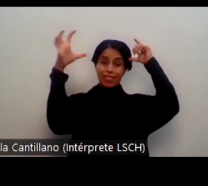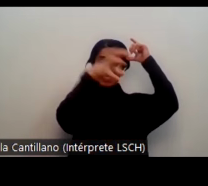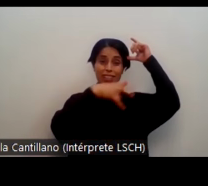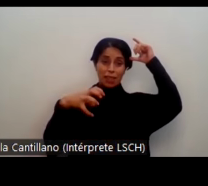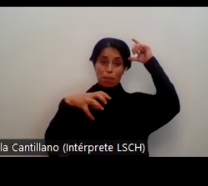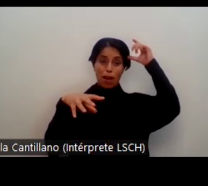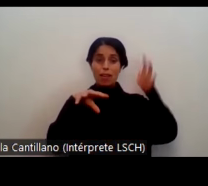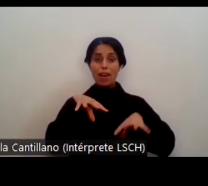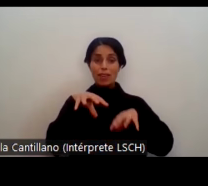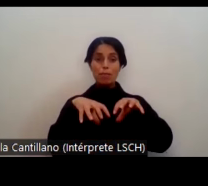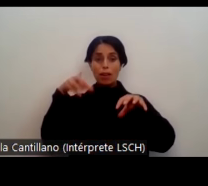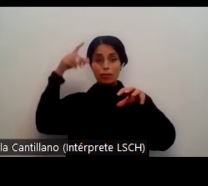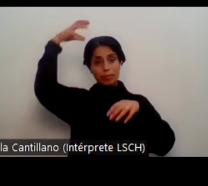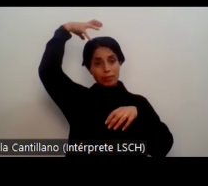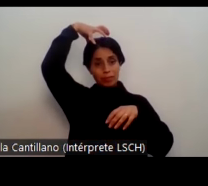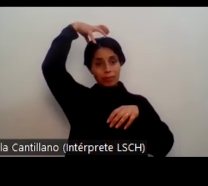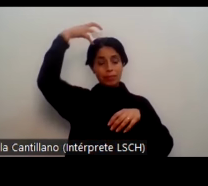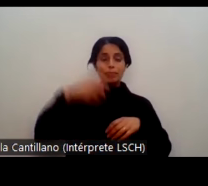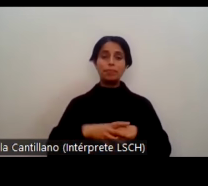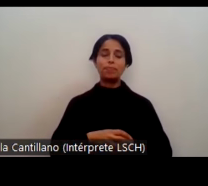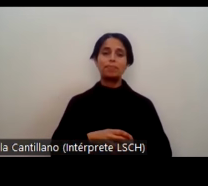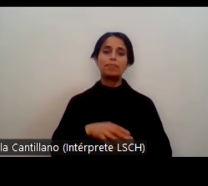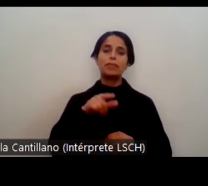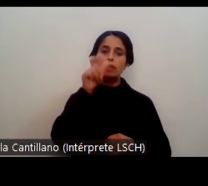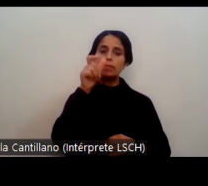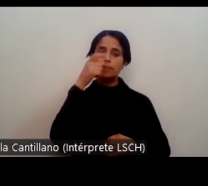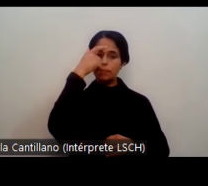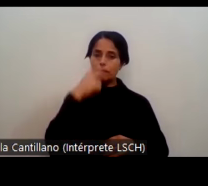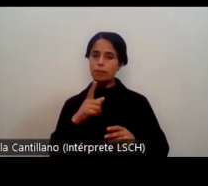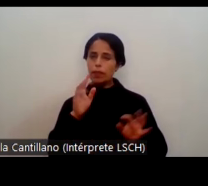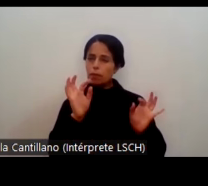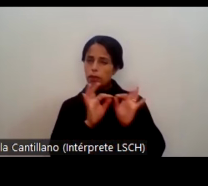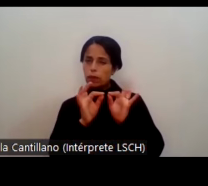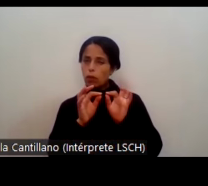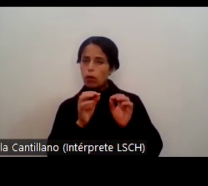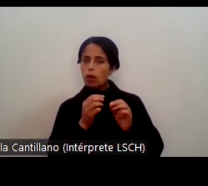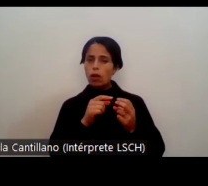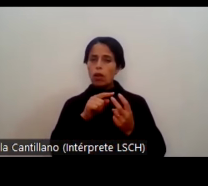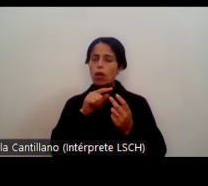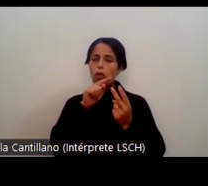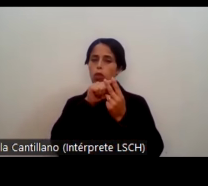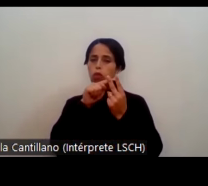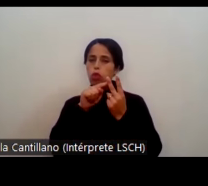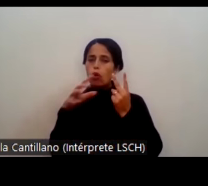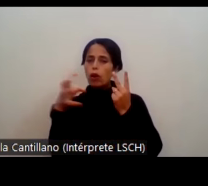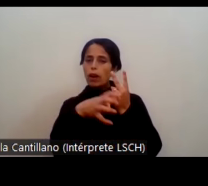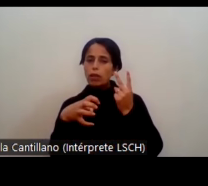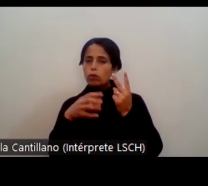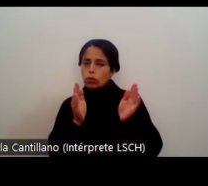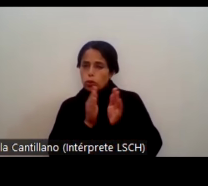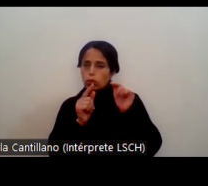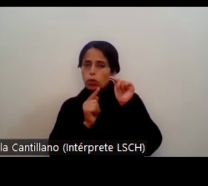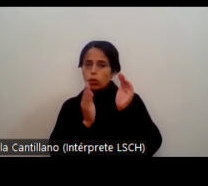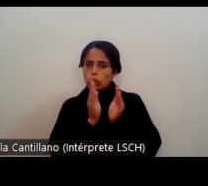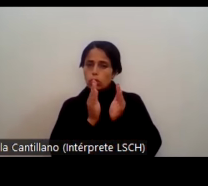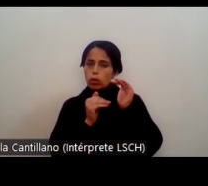máscara encima de su cabeza. Bueno, este es un individuo que además tiene unas particularidades aquí porque tiene dos felinitos que apenas se notan,